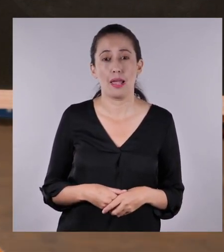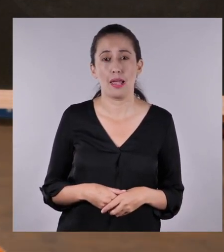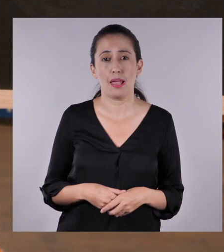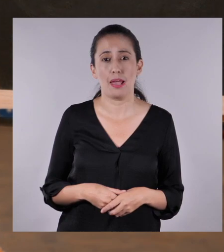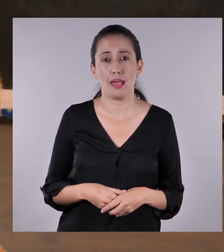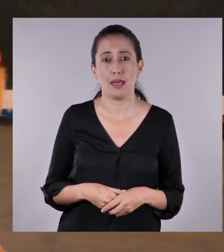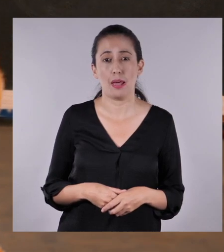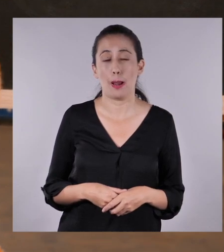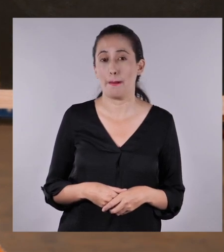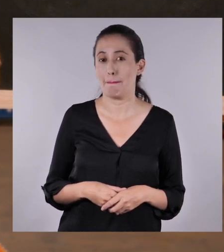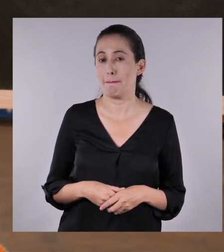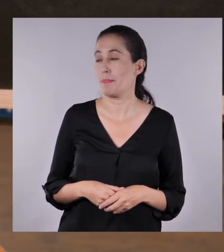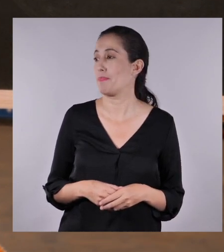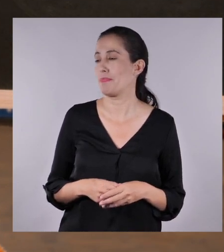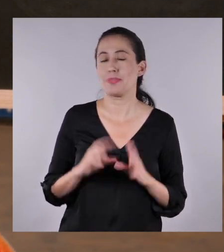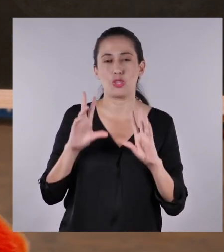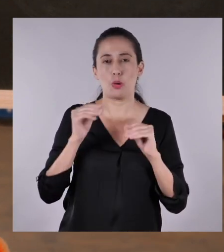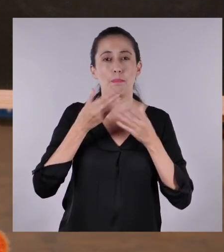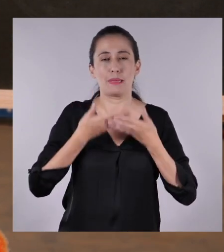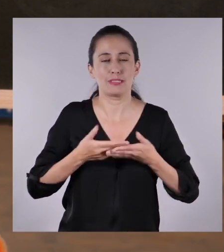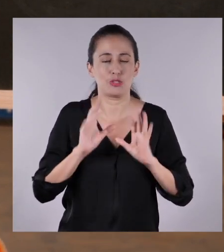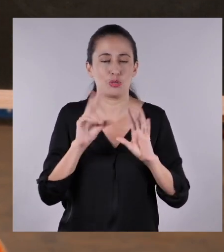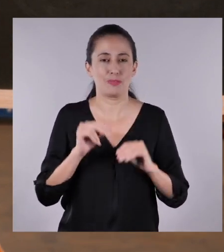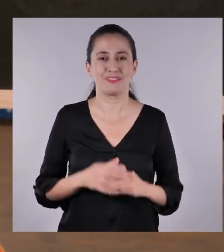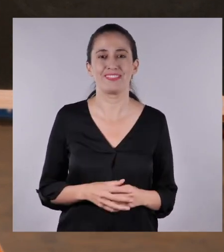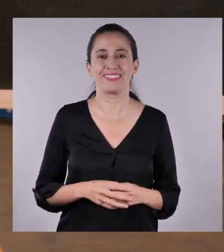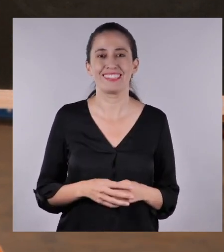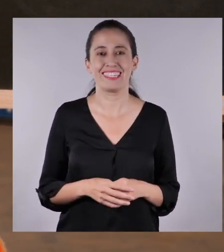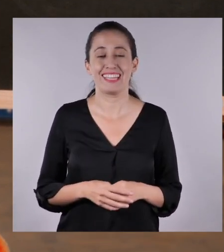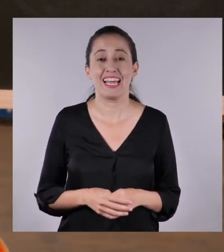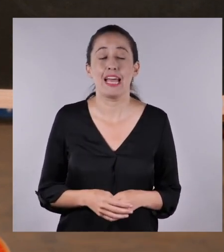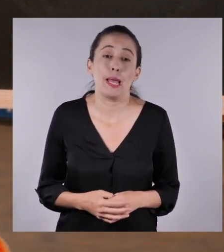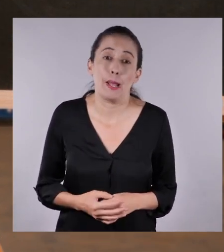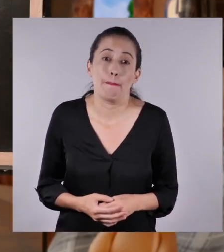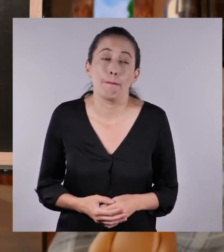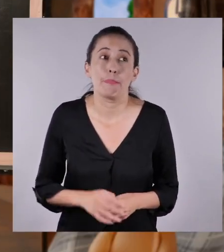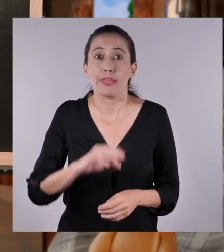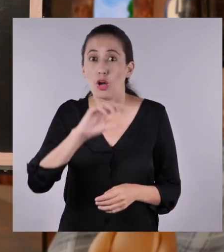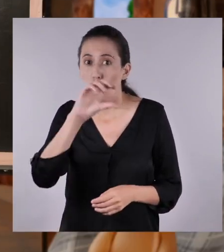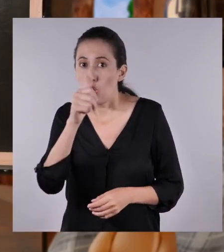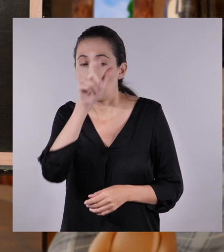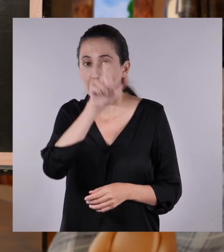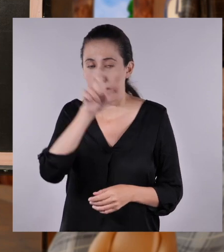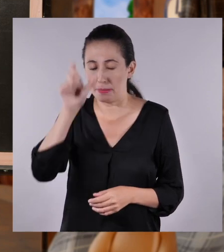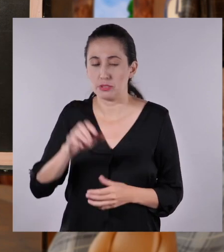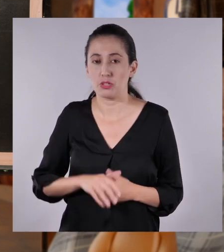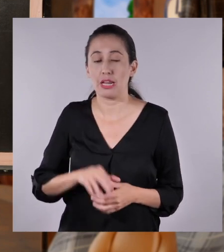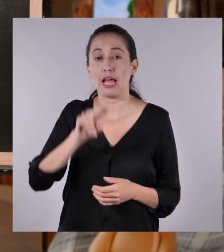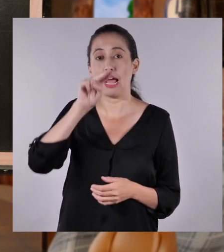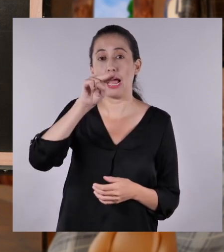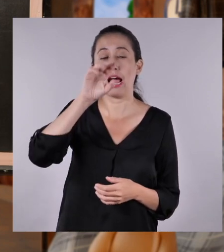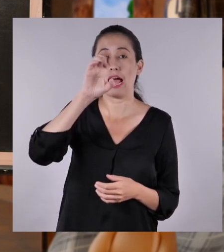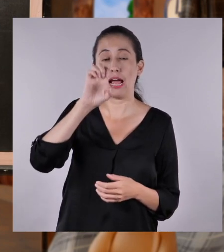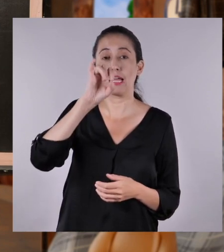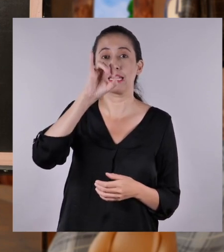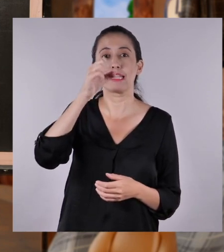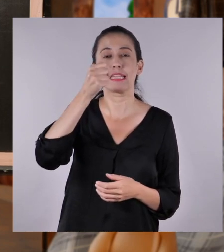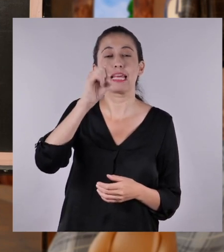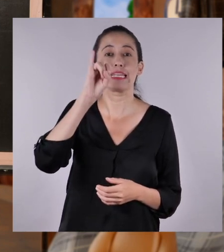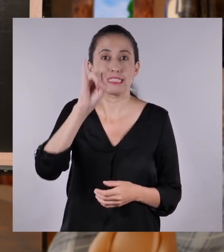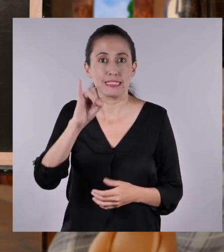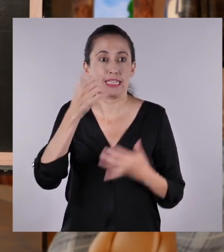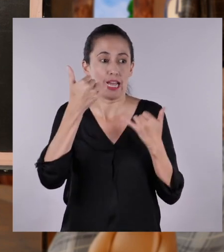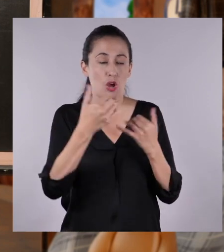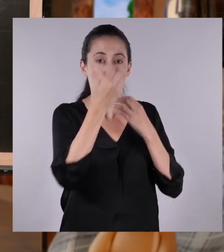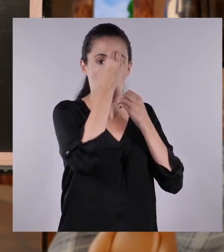Verás. ¿Está pesado? No está pesado. Bueno, verás. Neysy Dahomes. De ella te